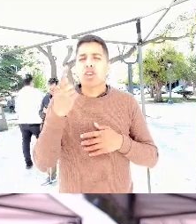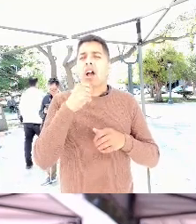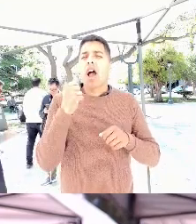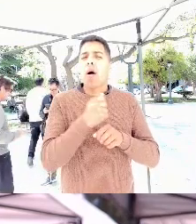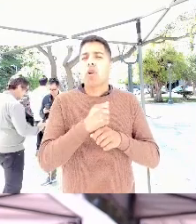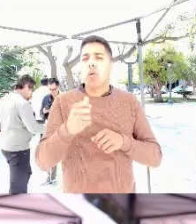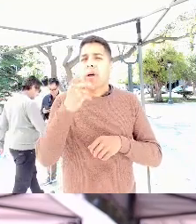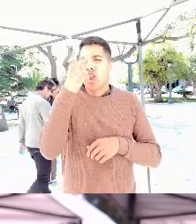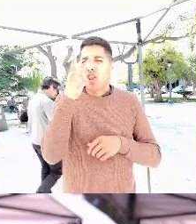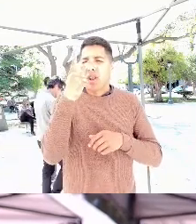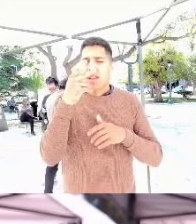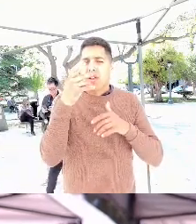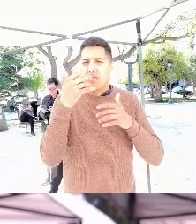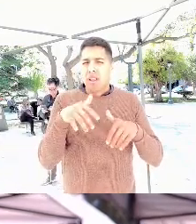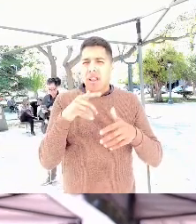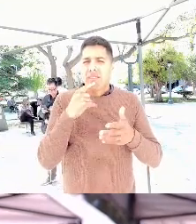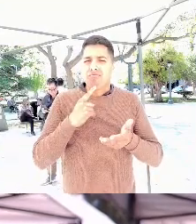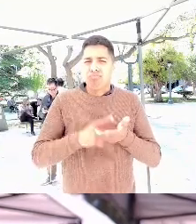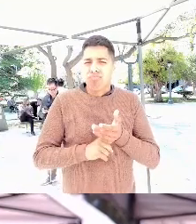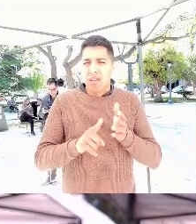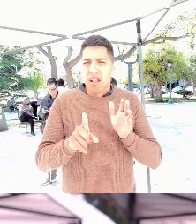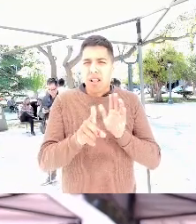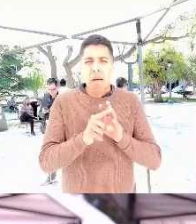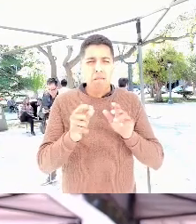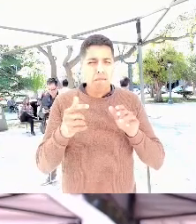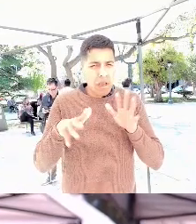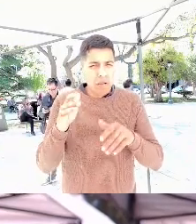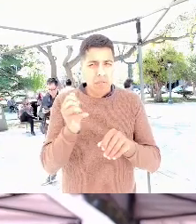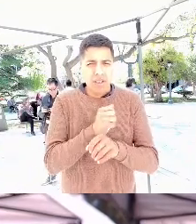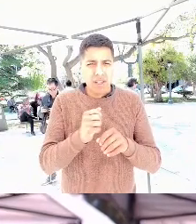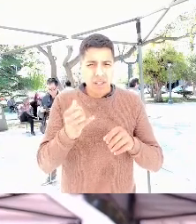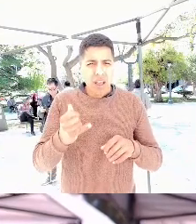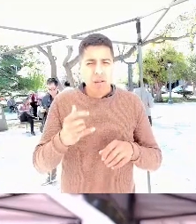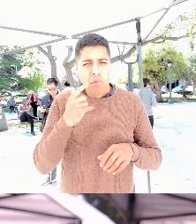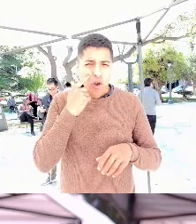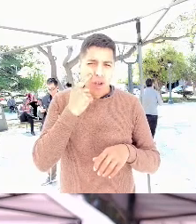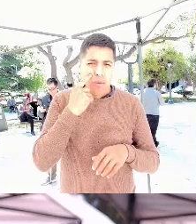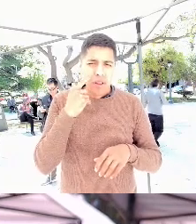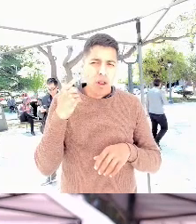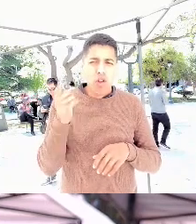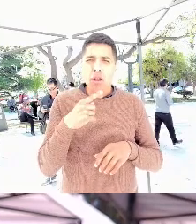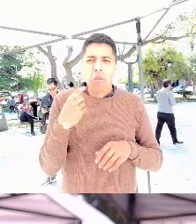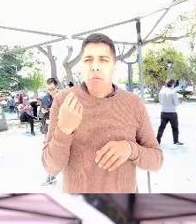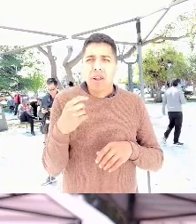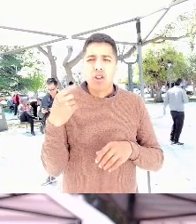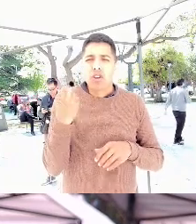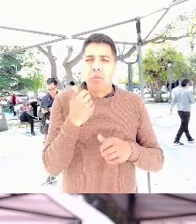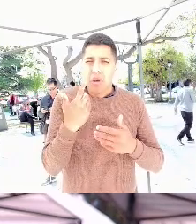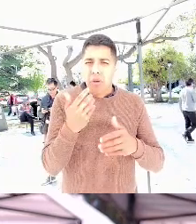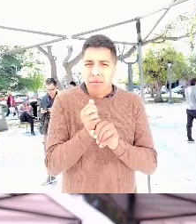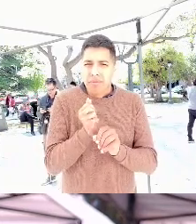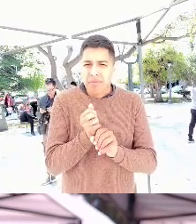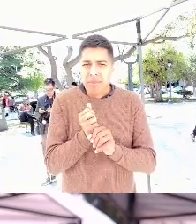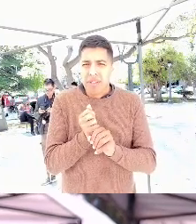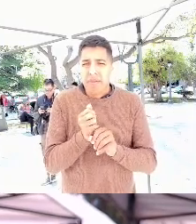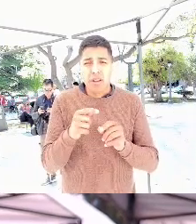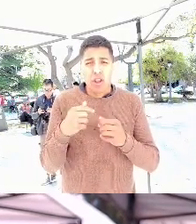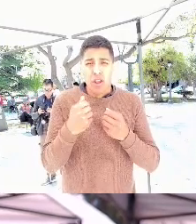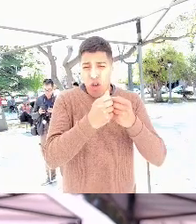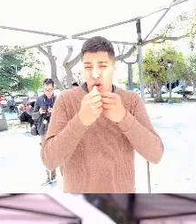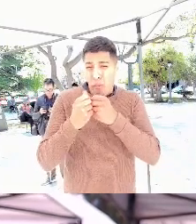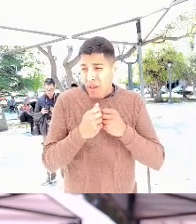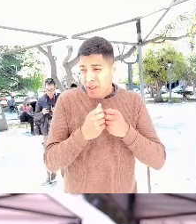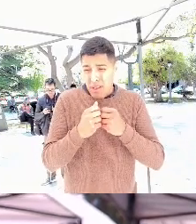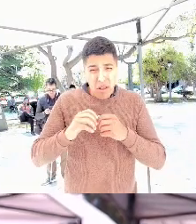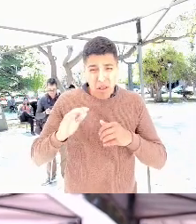dos ordenanzas más importantes que tiene un municipio para poder funcionar por unanimidad,